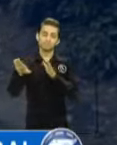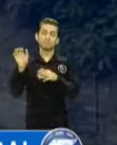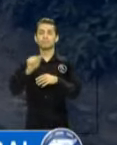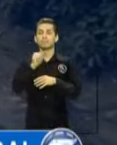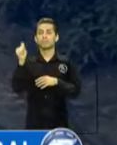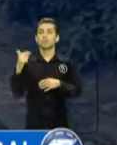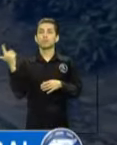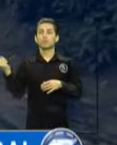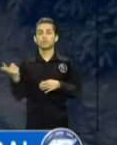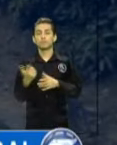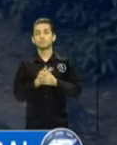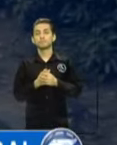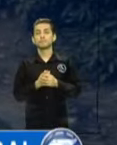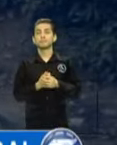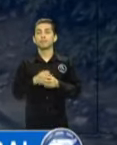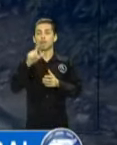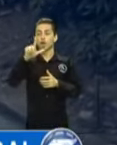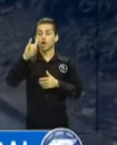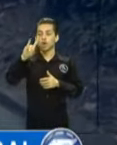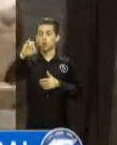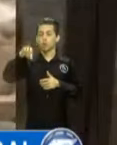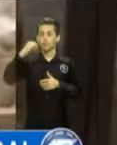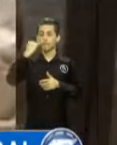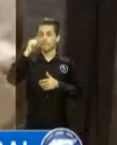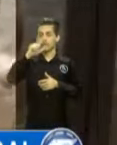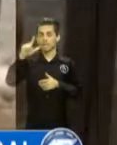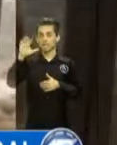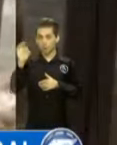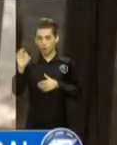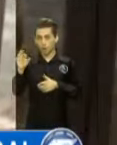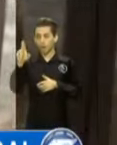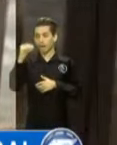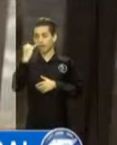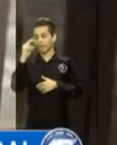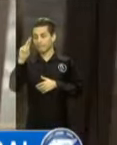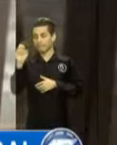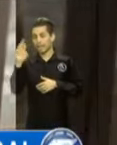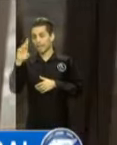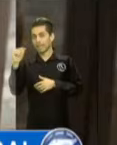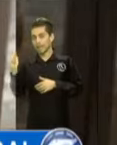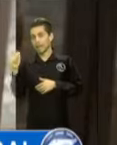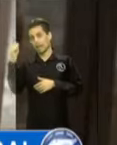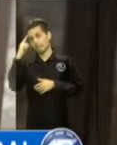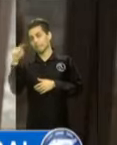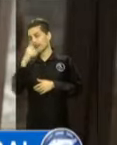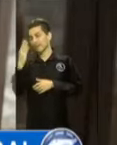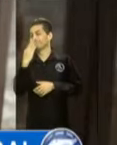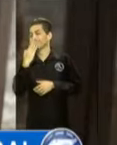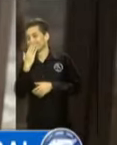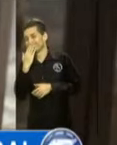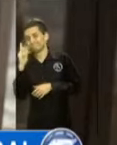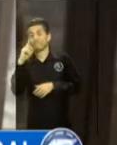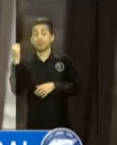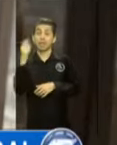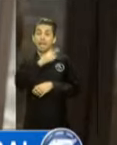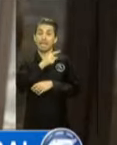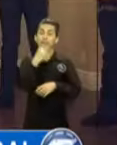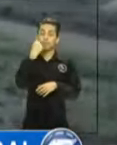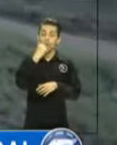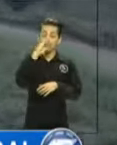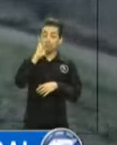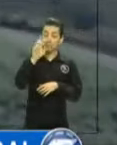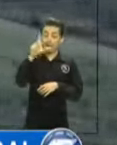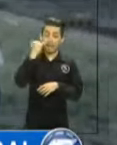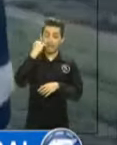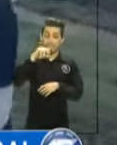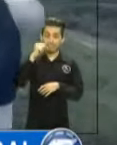Por otro lado, Lupillo Rivera fue objeto de burla tras conocerse el posible romance entre Belinda y Cristian Nodal. La noticia